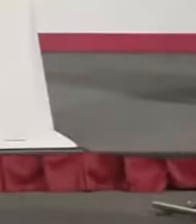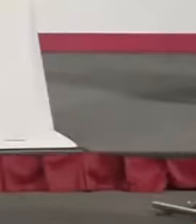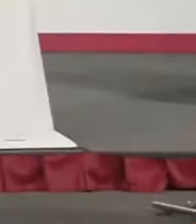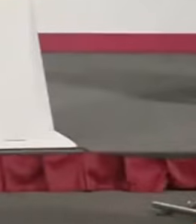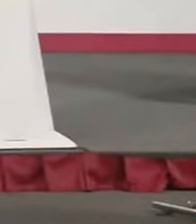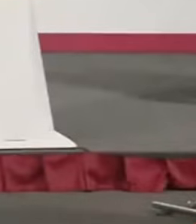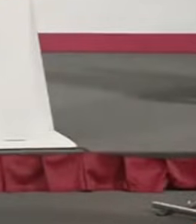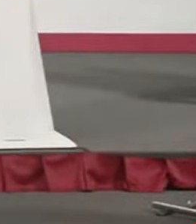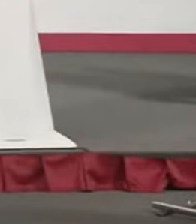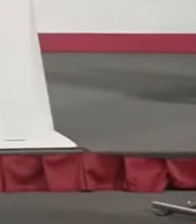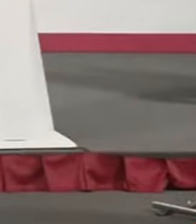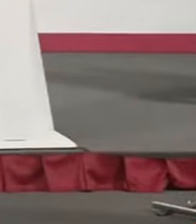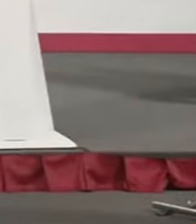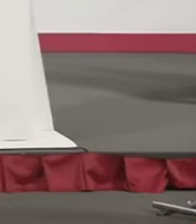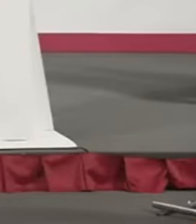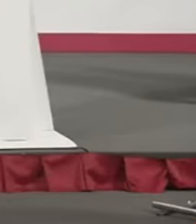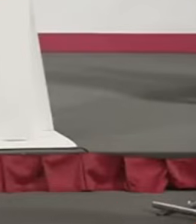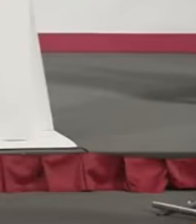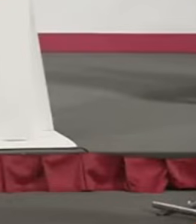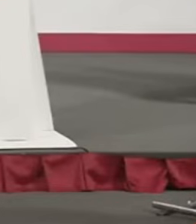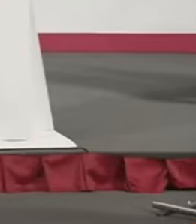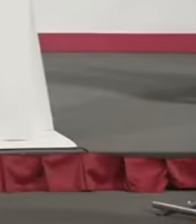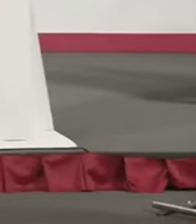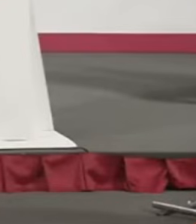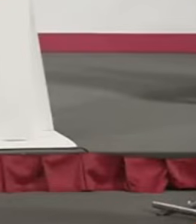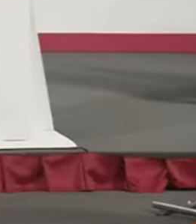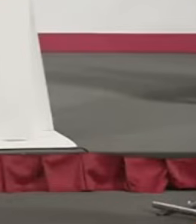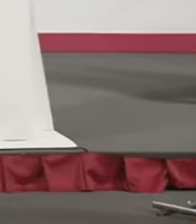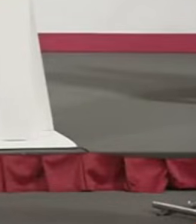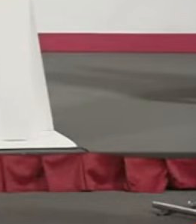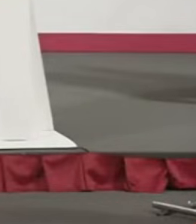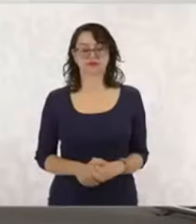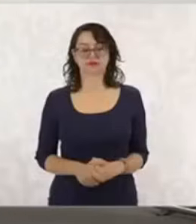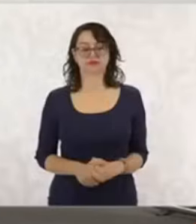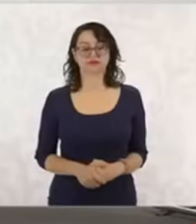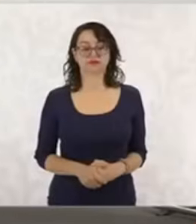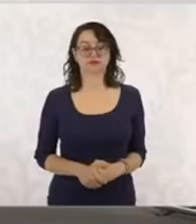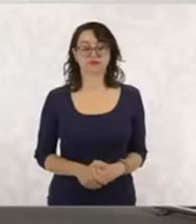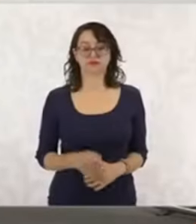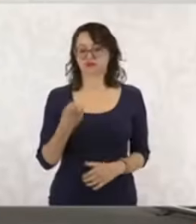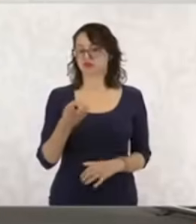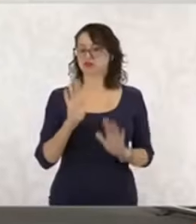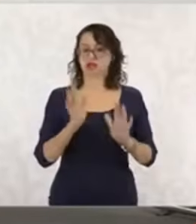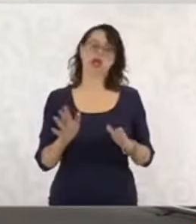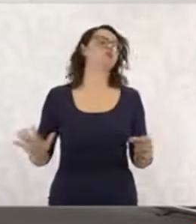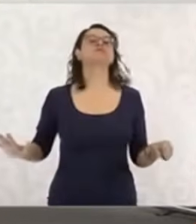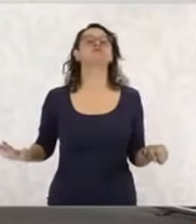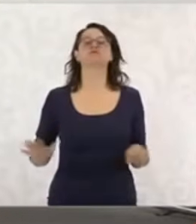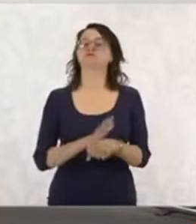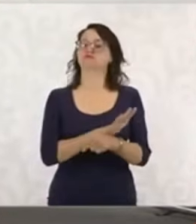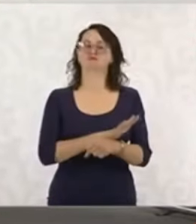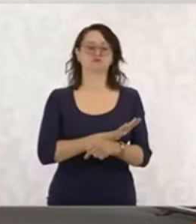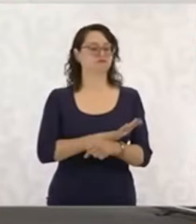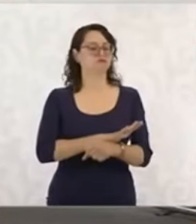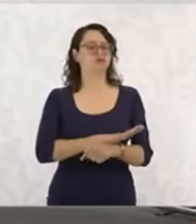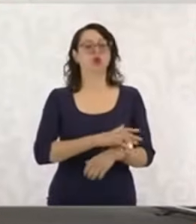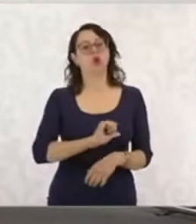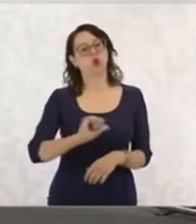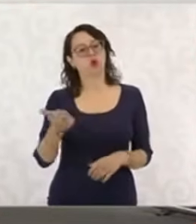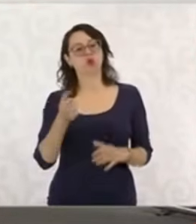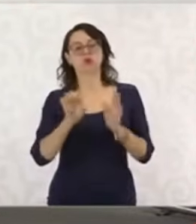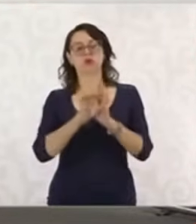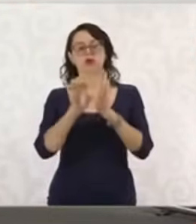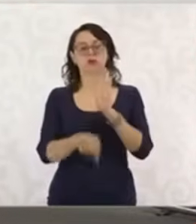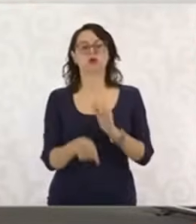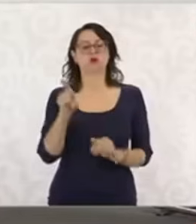Bueno, ahí se puede ver cómo ya se cegó el pozo, ¿no? Vamos a ver el otro ejemplo, es igual en Tehuacán, Puebla.